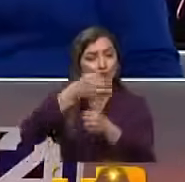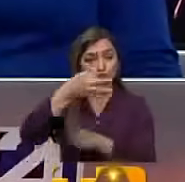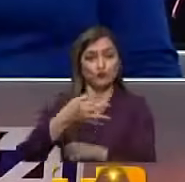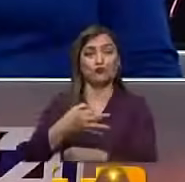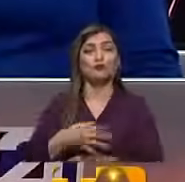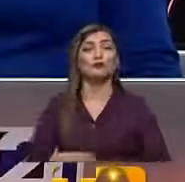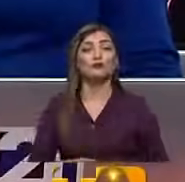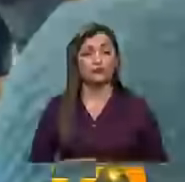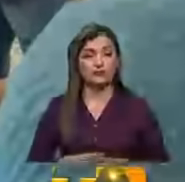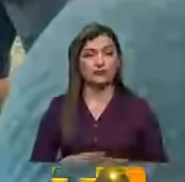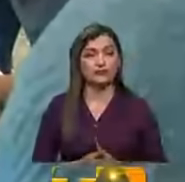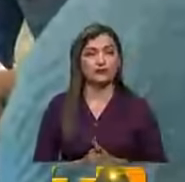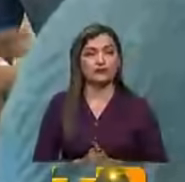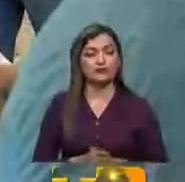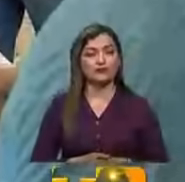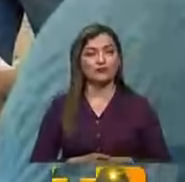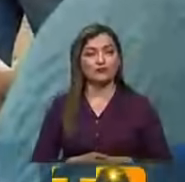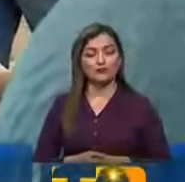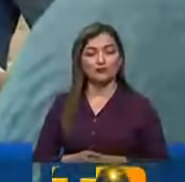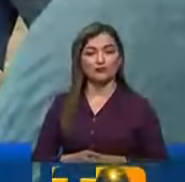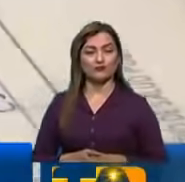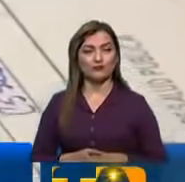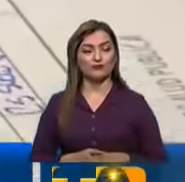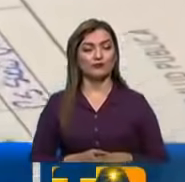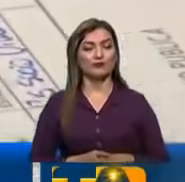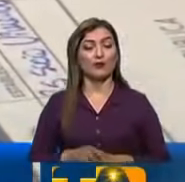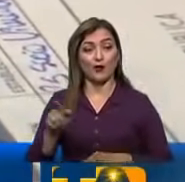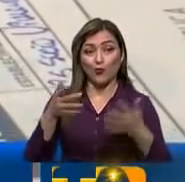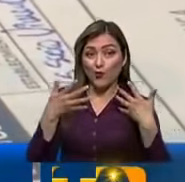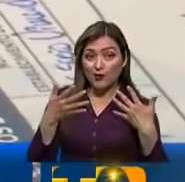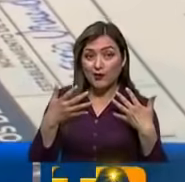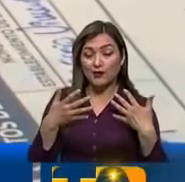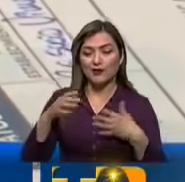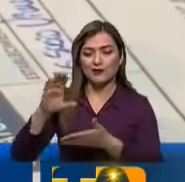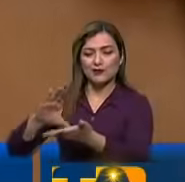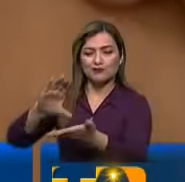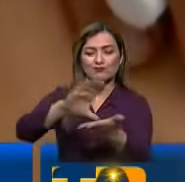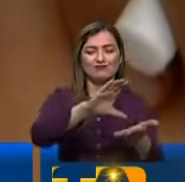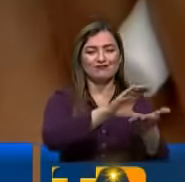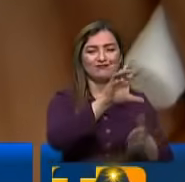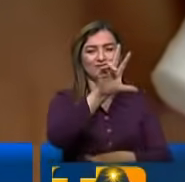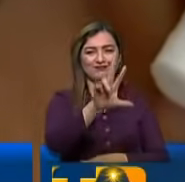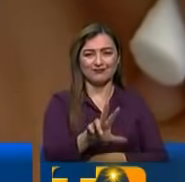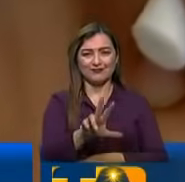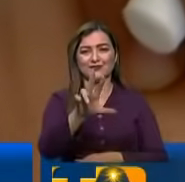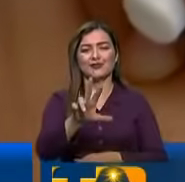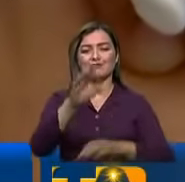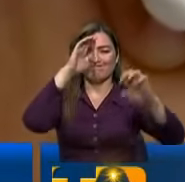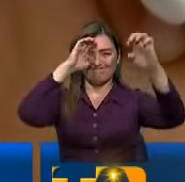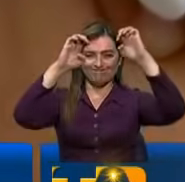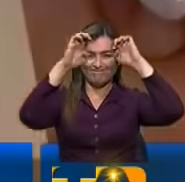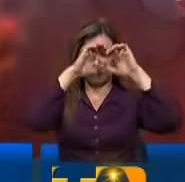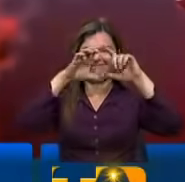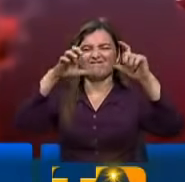bioseguridad. Por ahora serán tres los puntos en los que se ejecutará la estrategia macro de contención del COVID-19